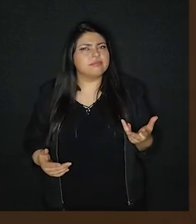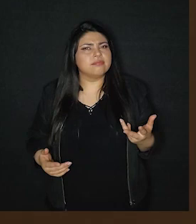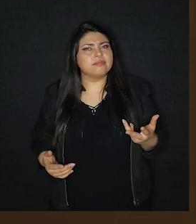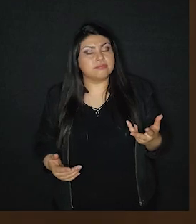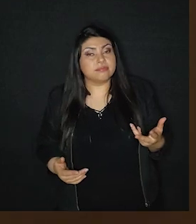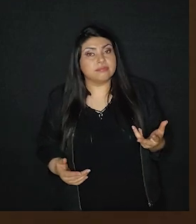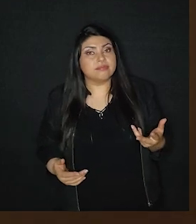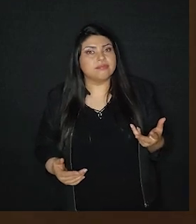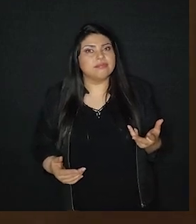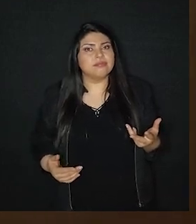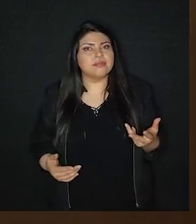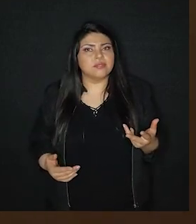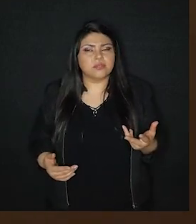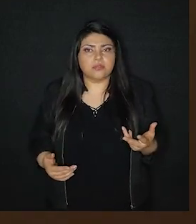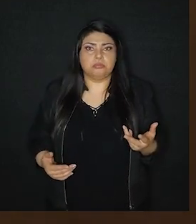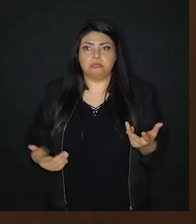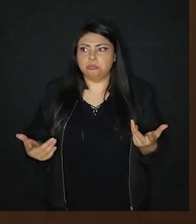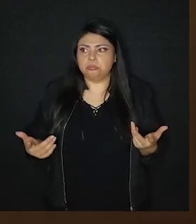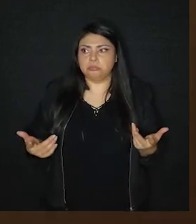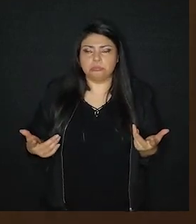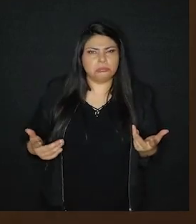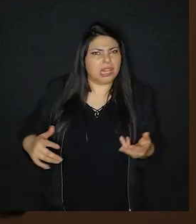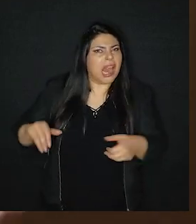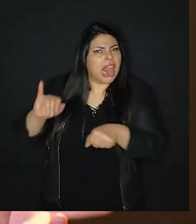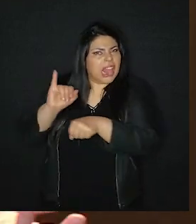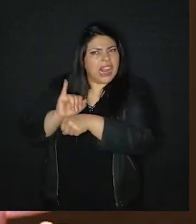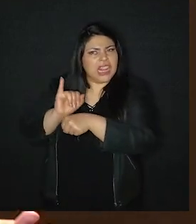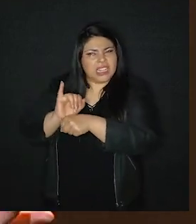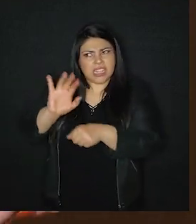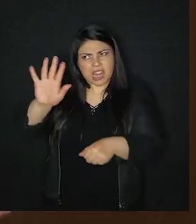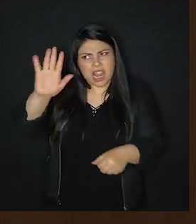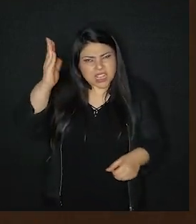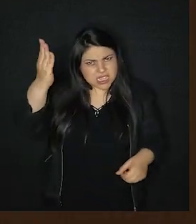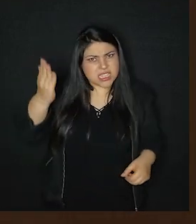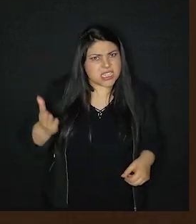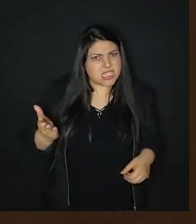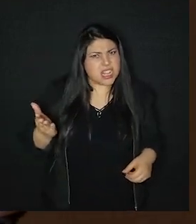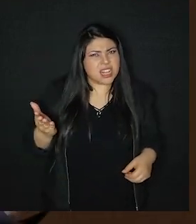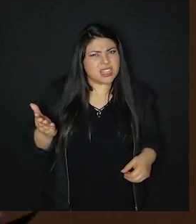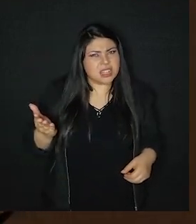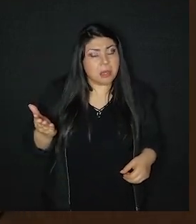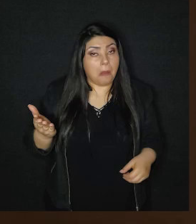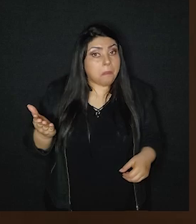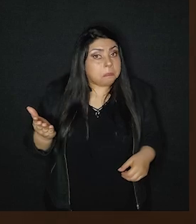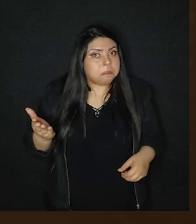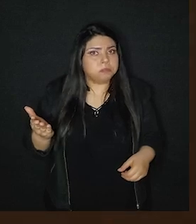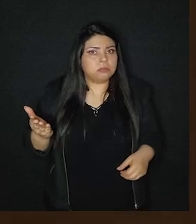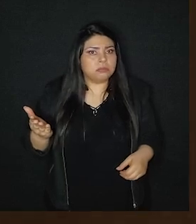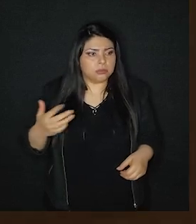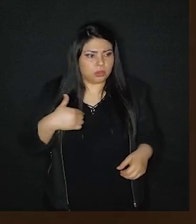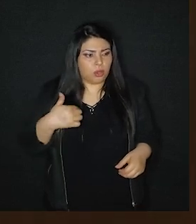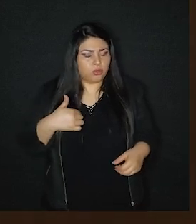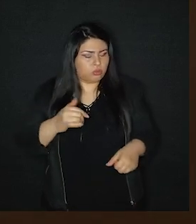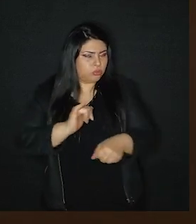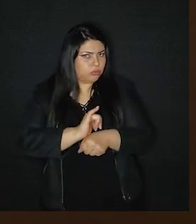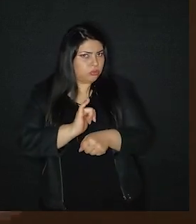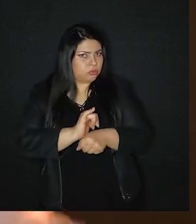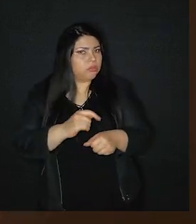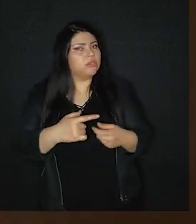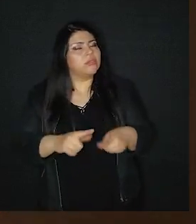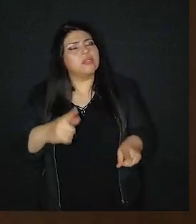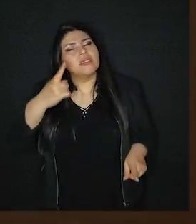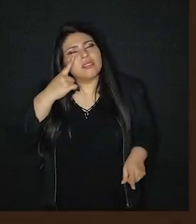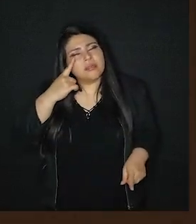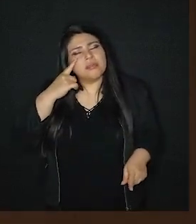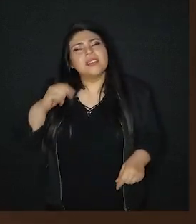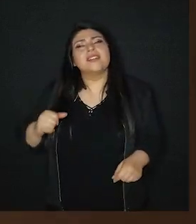es lo que estamos viviendo hoy en día no no no que la iglesia estaba en todas partes Pablo tenía esta problemática